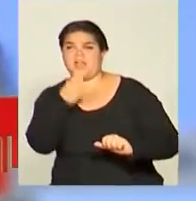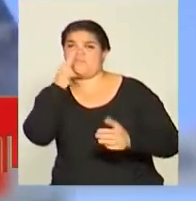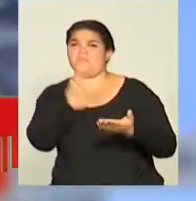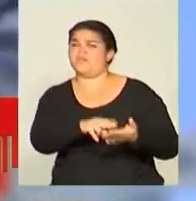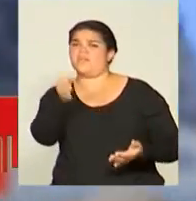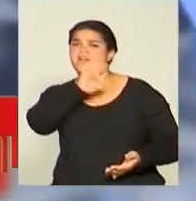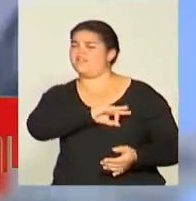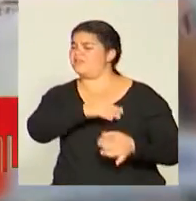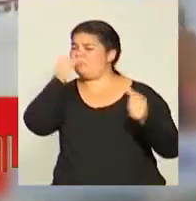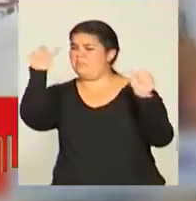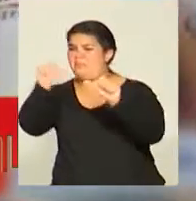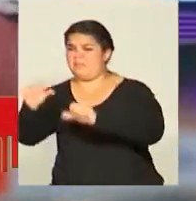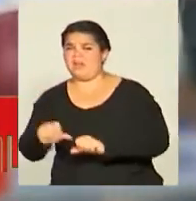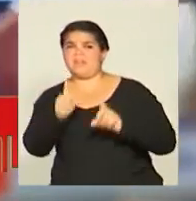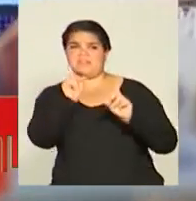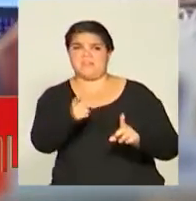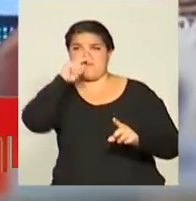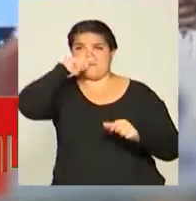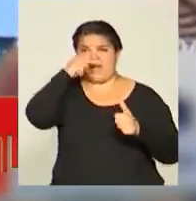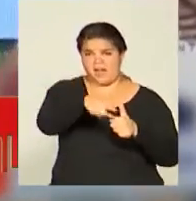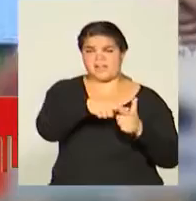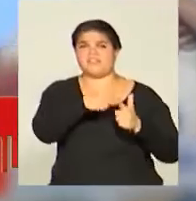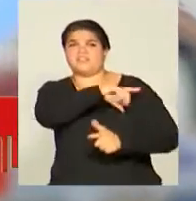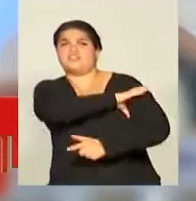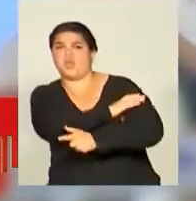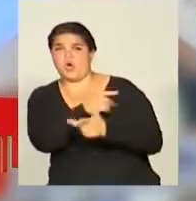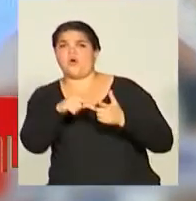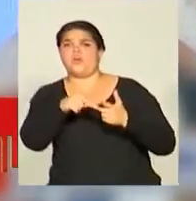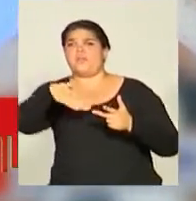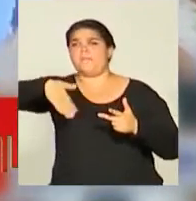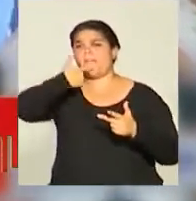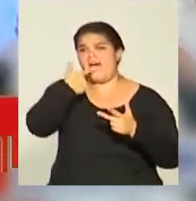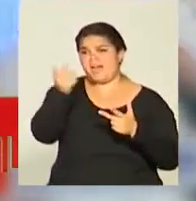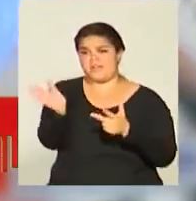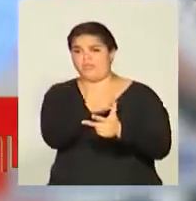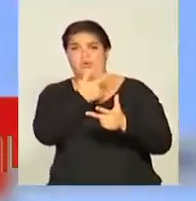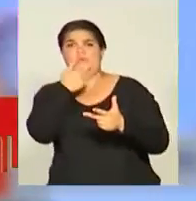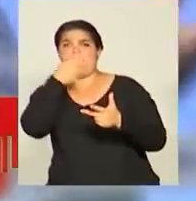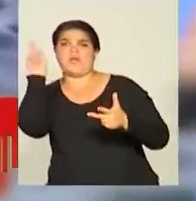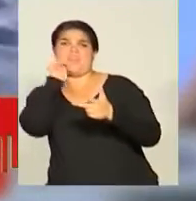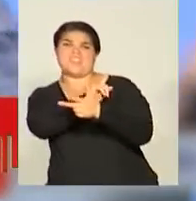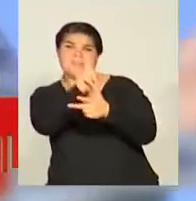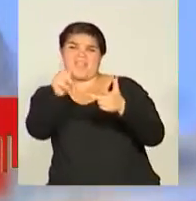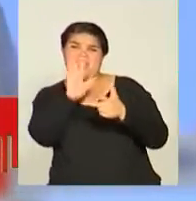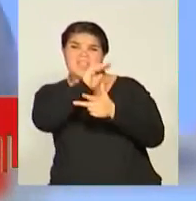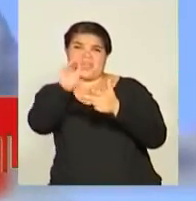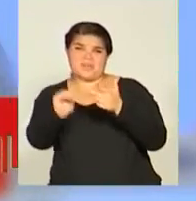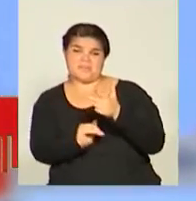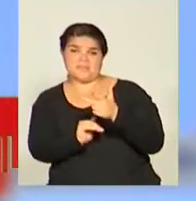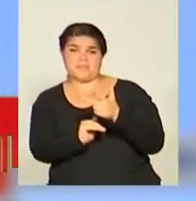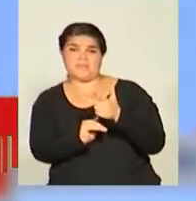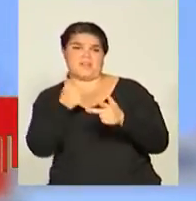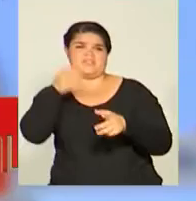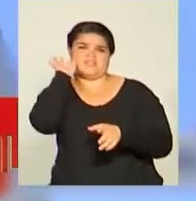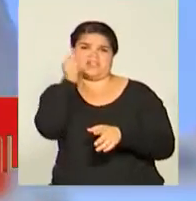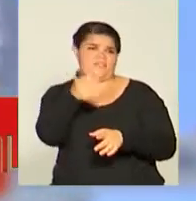prometido Macri, lo había prometido Scioli, lo había prometido Massa, o sea, eso ya lo dábamos por descontado que iba a pasar,